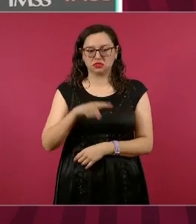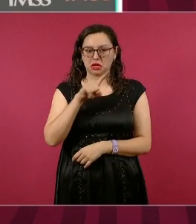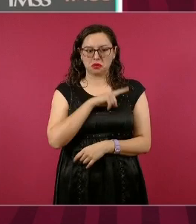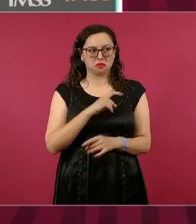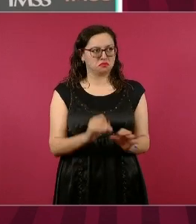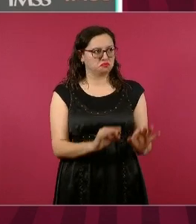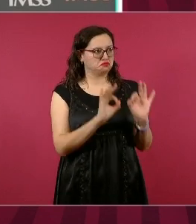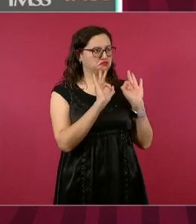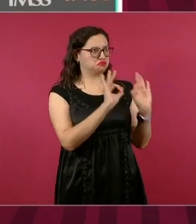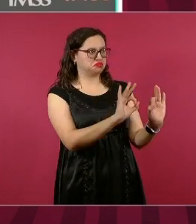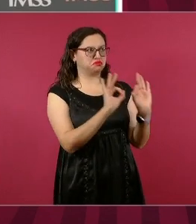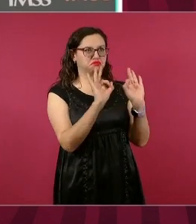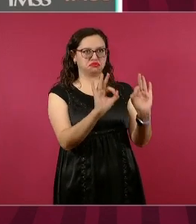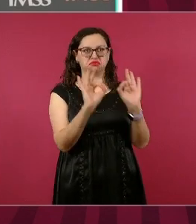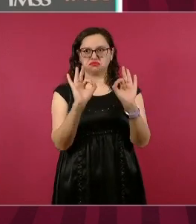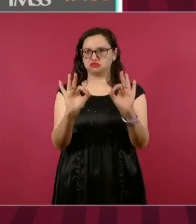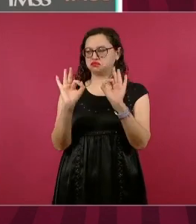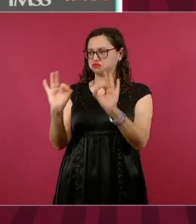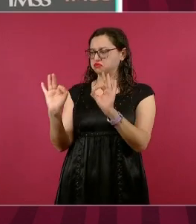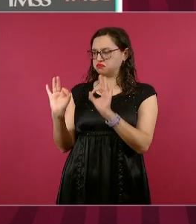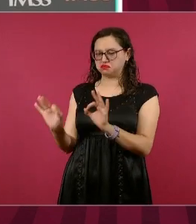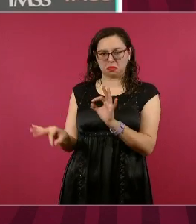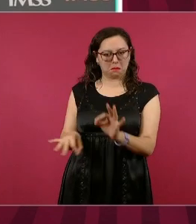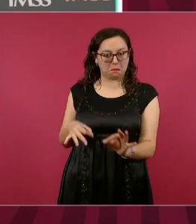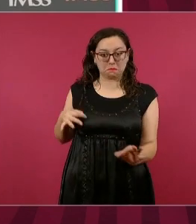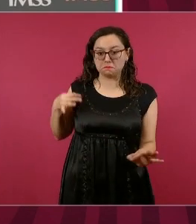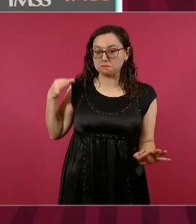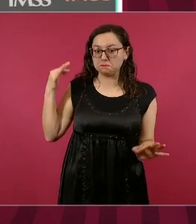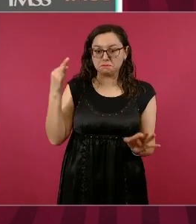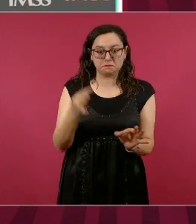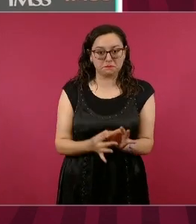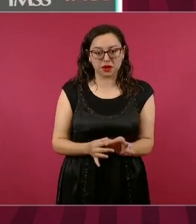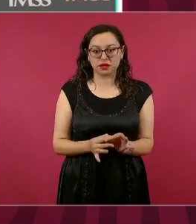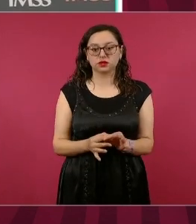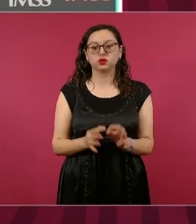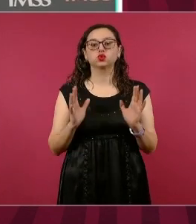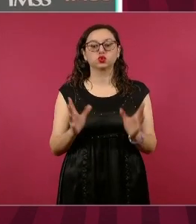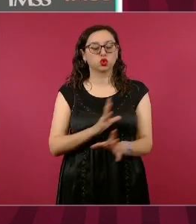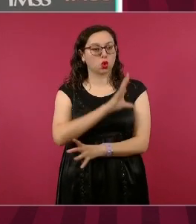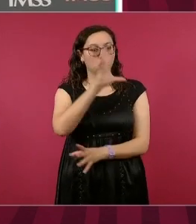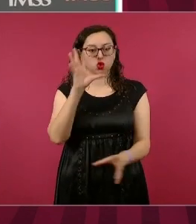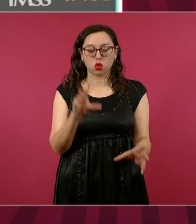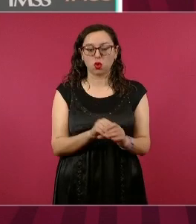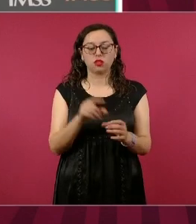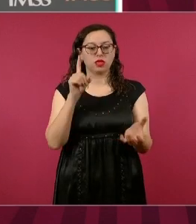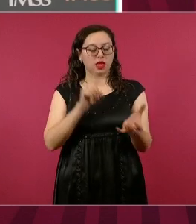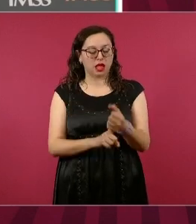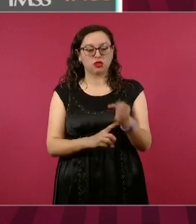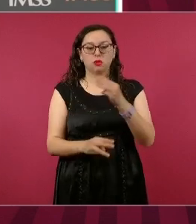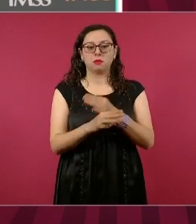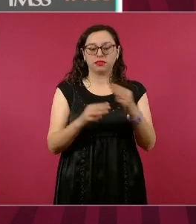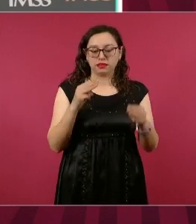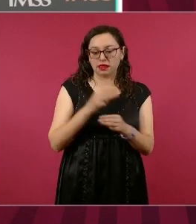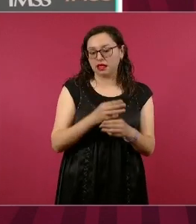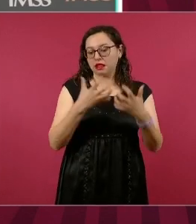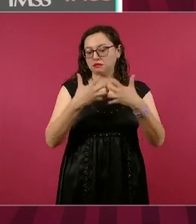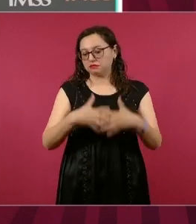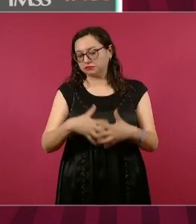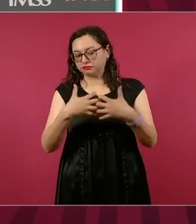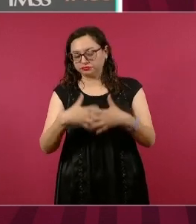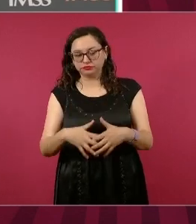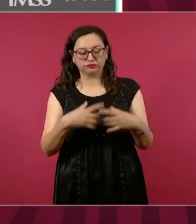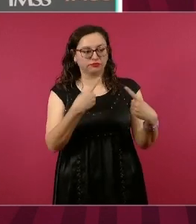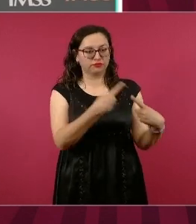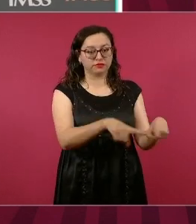condiciones, se han equipado de manera perfecta también cada uno de ellos, siendo supervisados por el señor